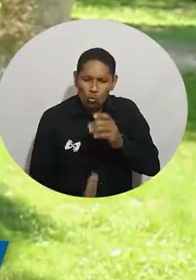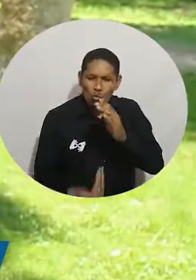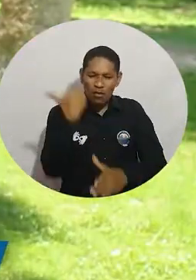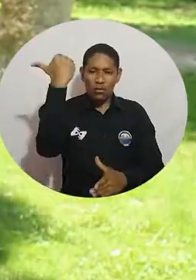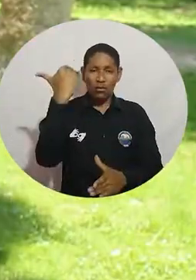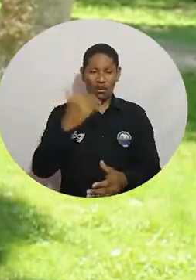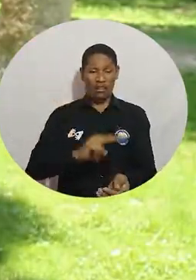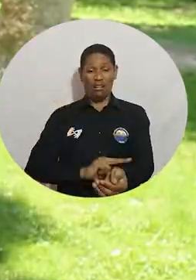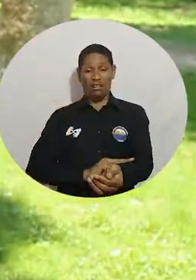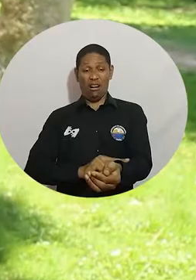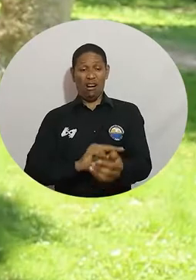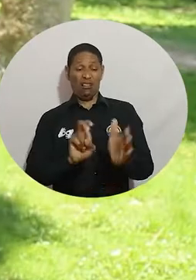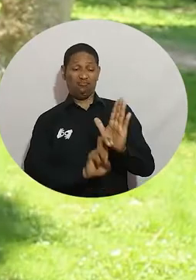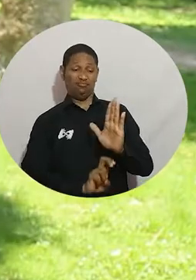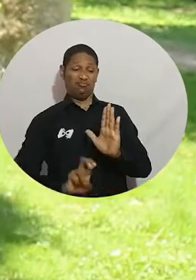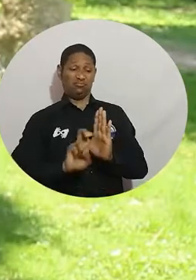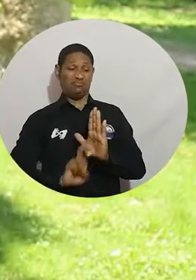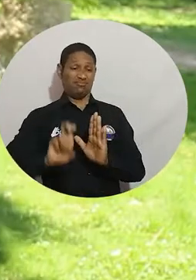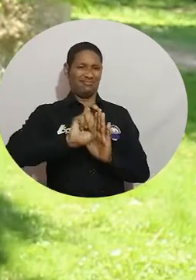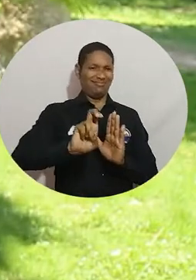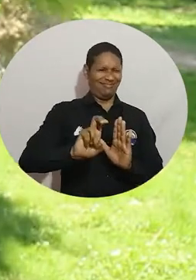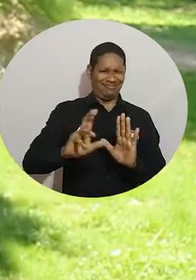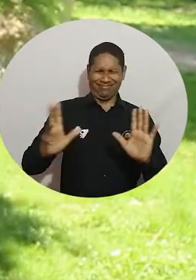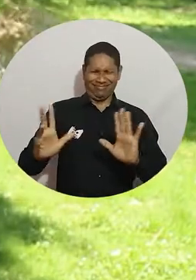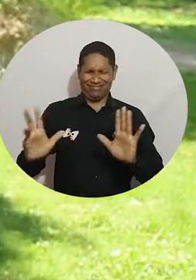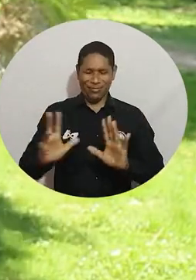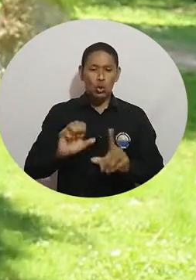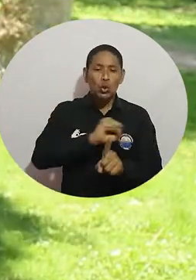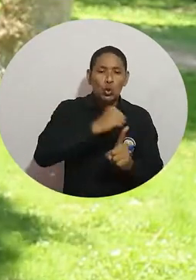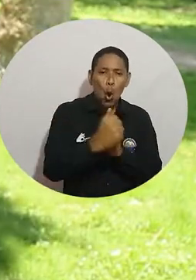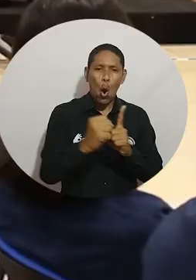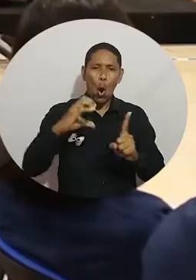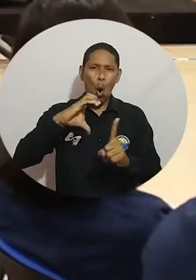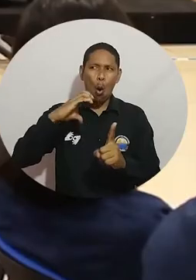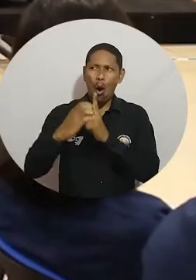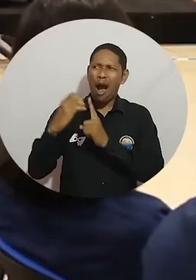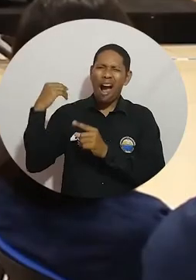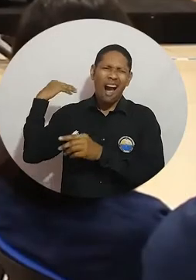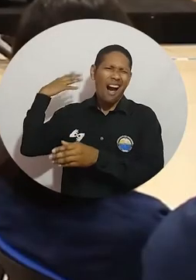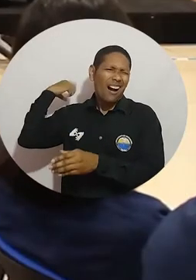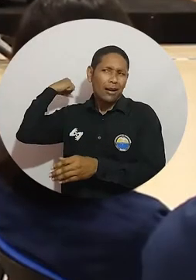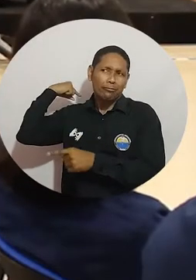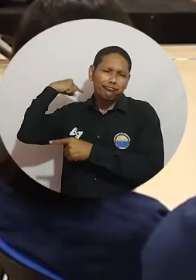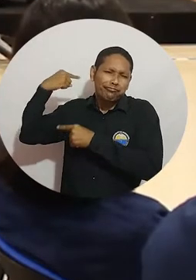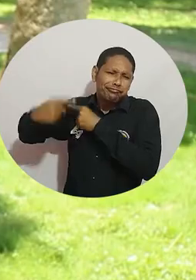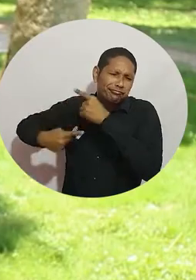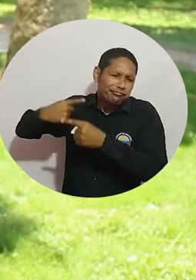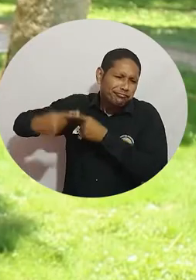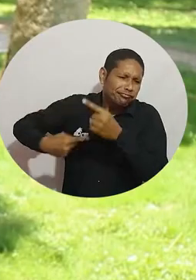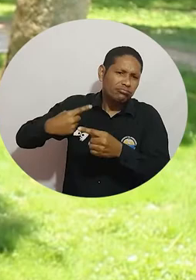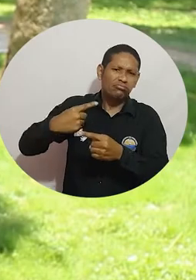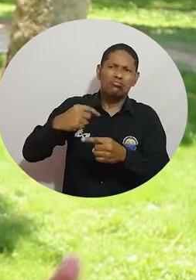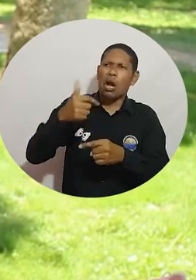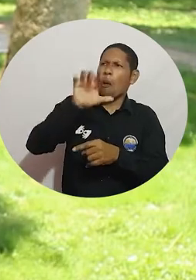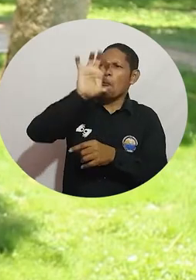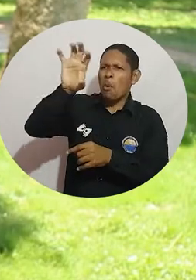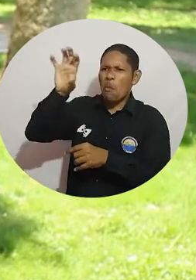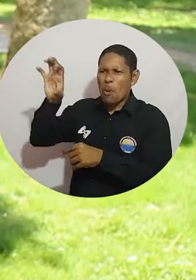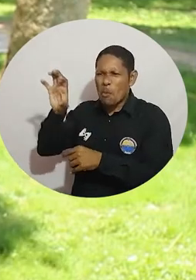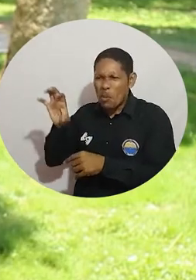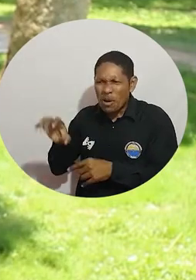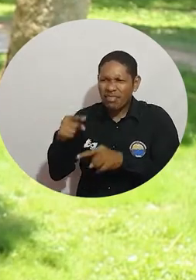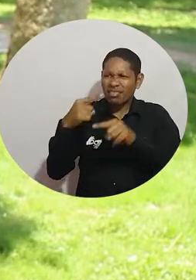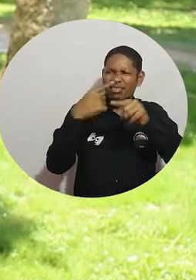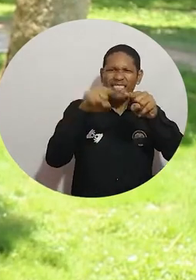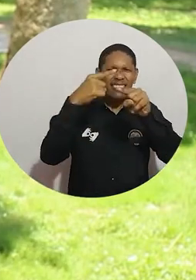raza es una categoría, como digo, social, sociocultural, que operó a lo largo de distintos